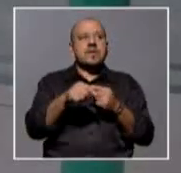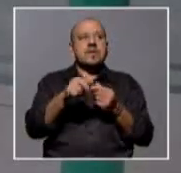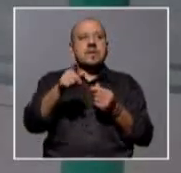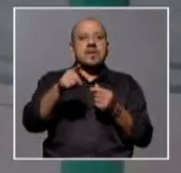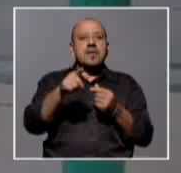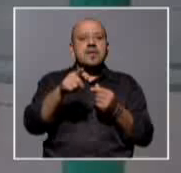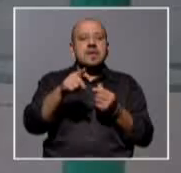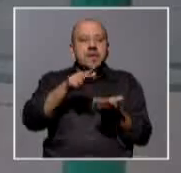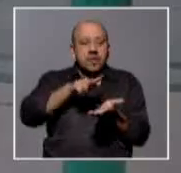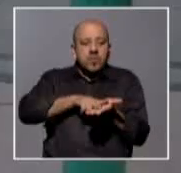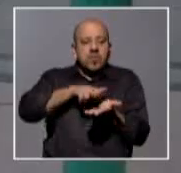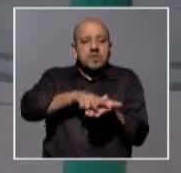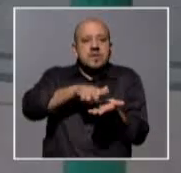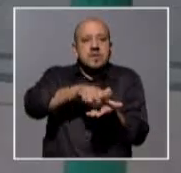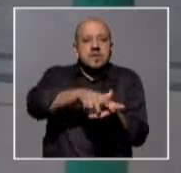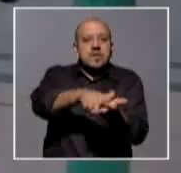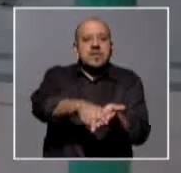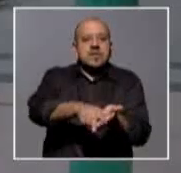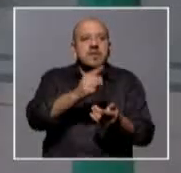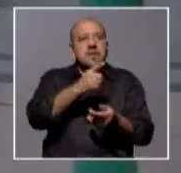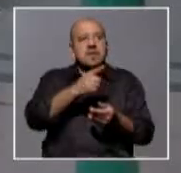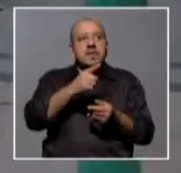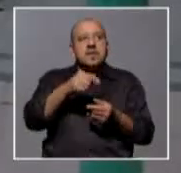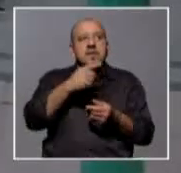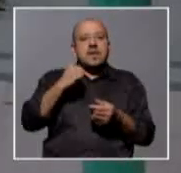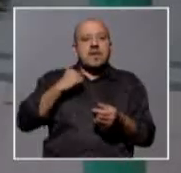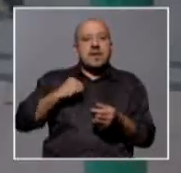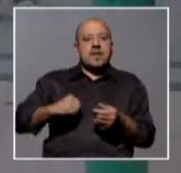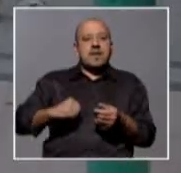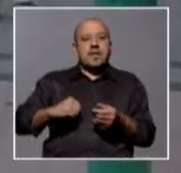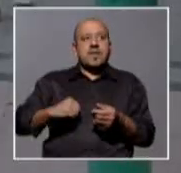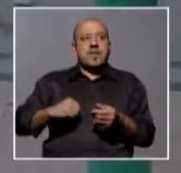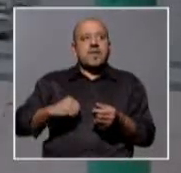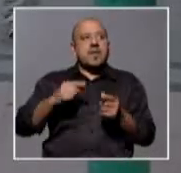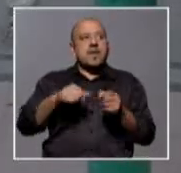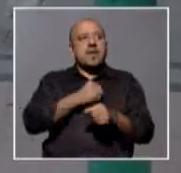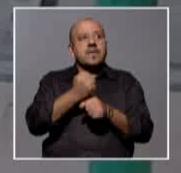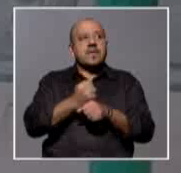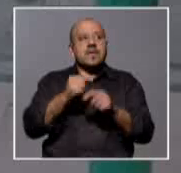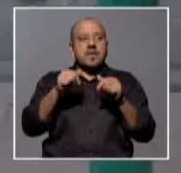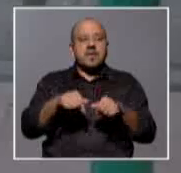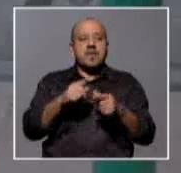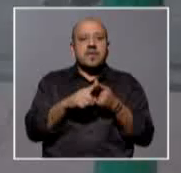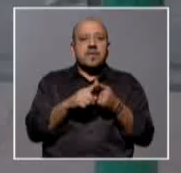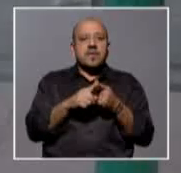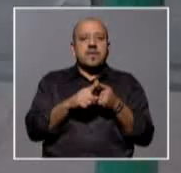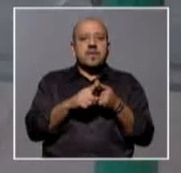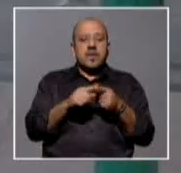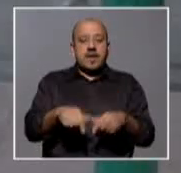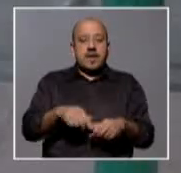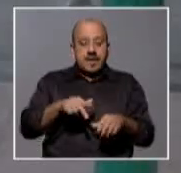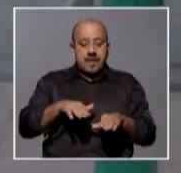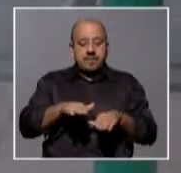blancas desde Ejido, y señalo porque Ejido está para allá, hacia este lado, hasta la Plaza Libertad, las huellitas blancas en el